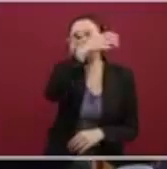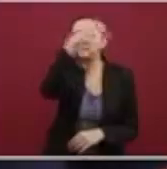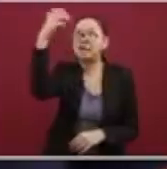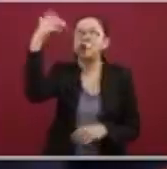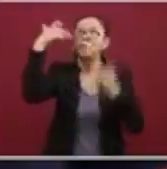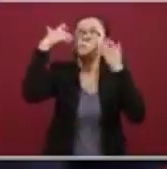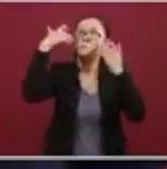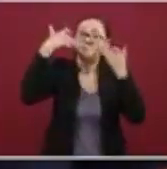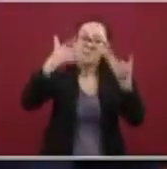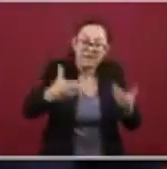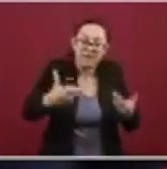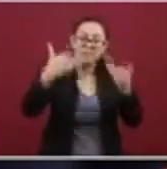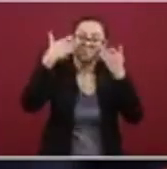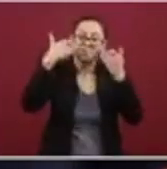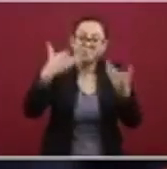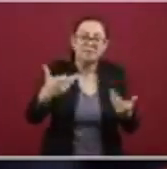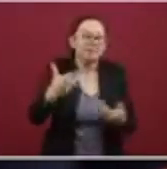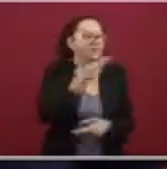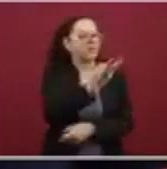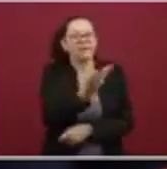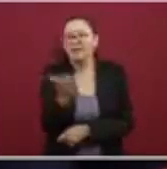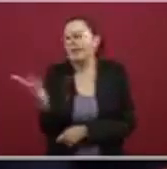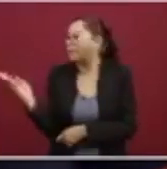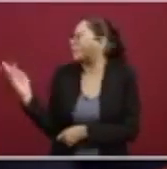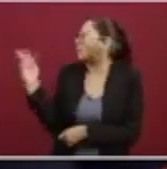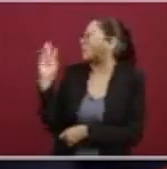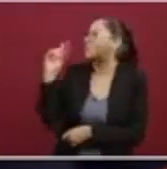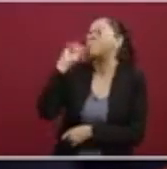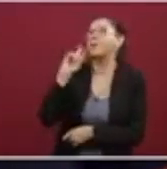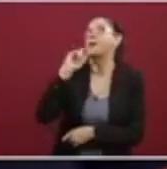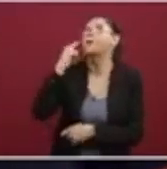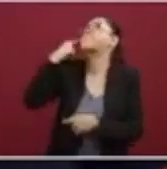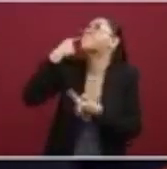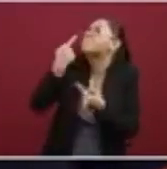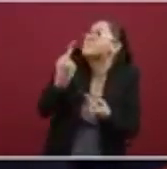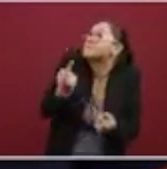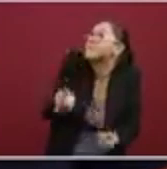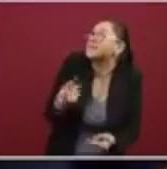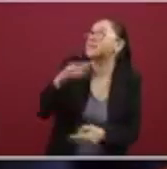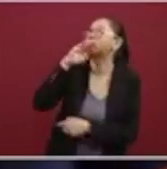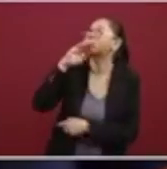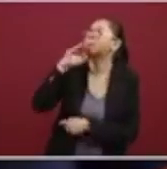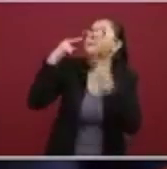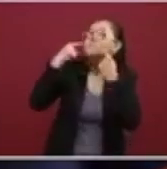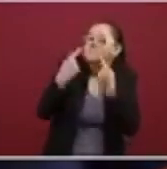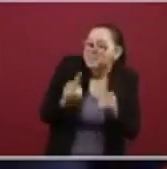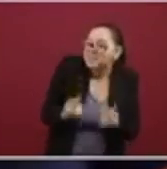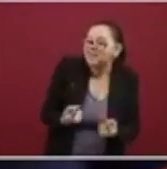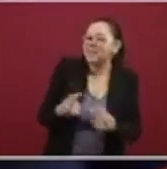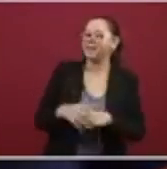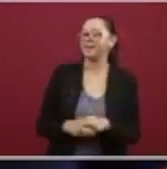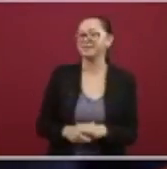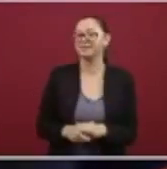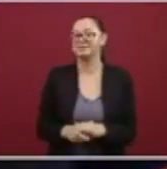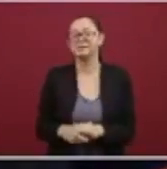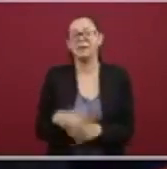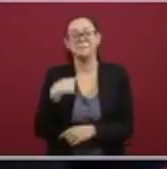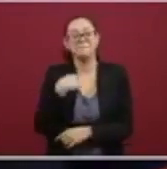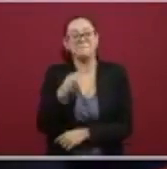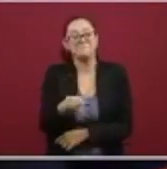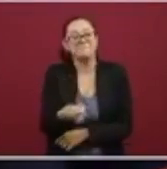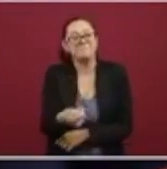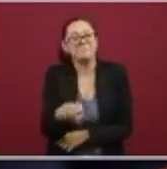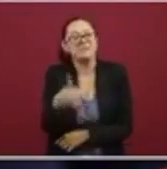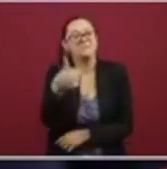aquí, todas estas mujeres. Es la primera vez que en tantos